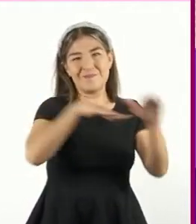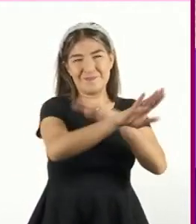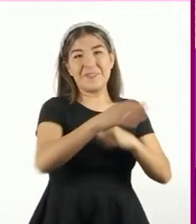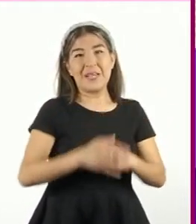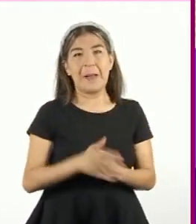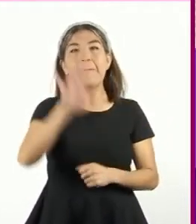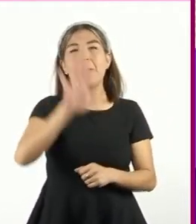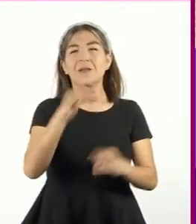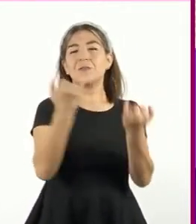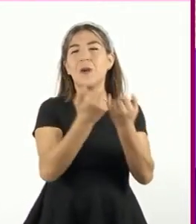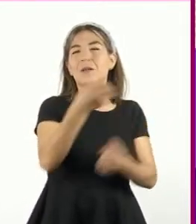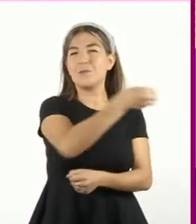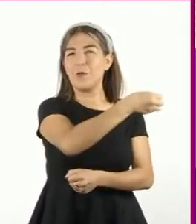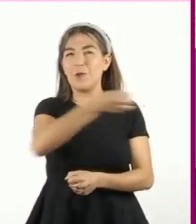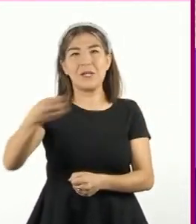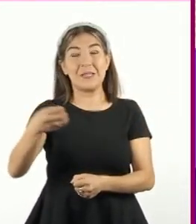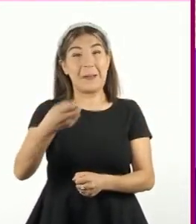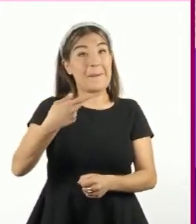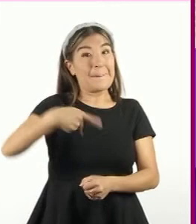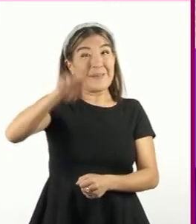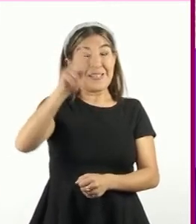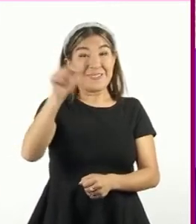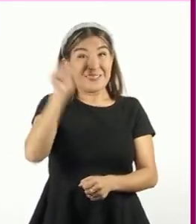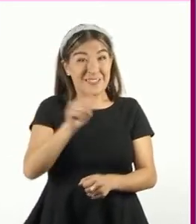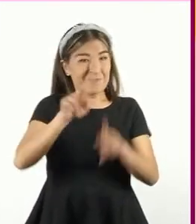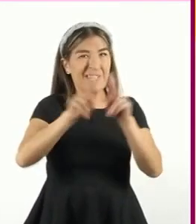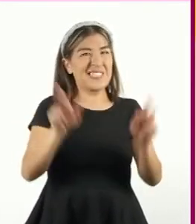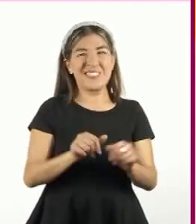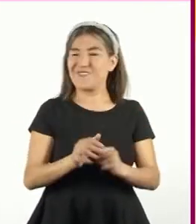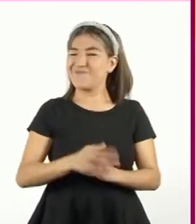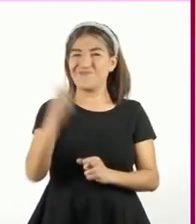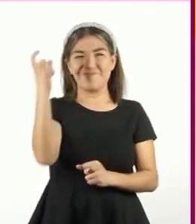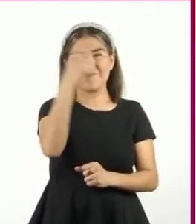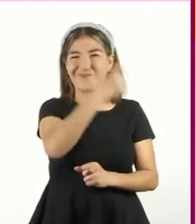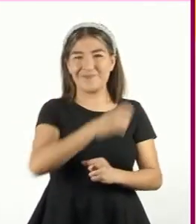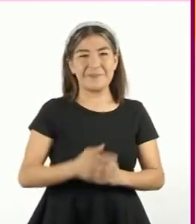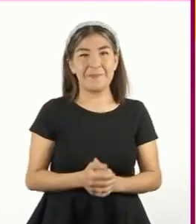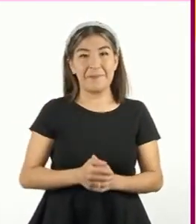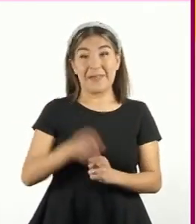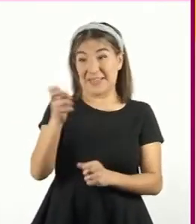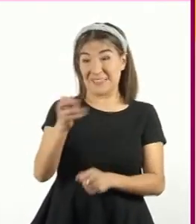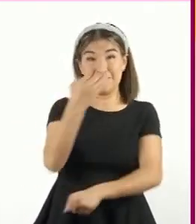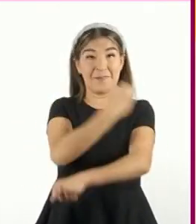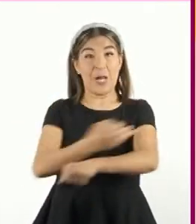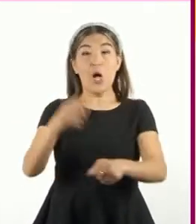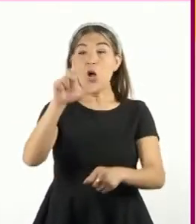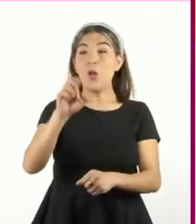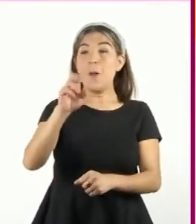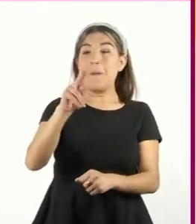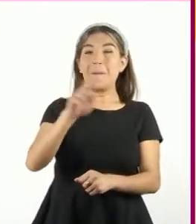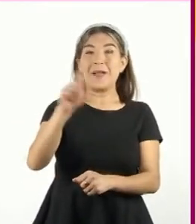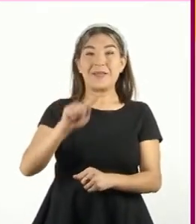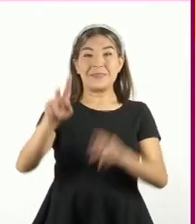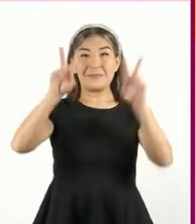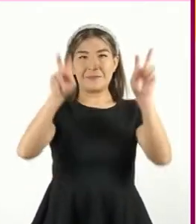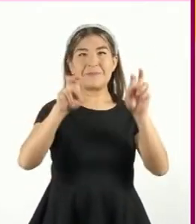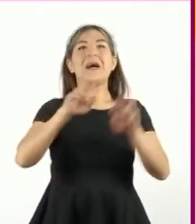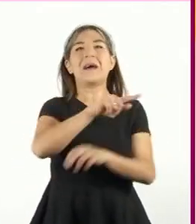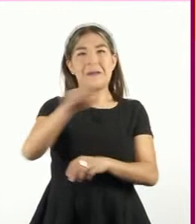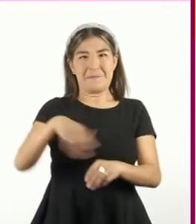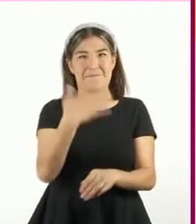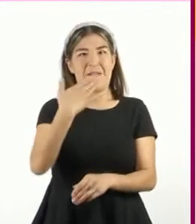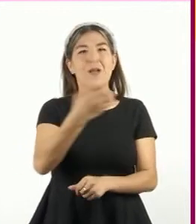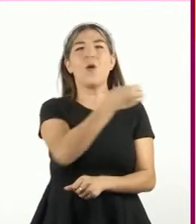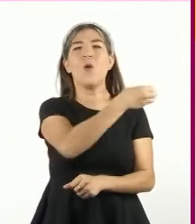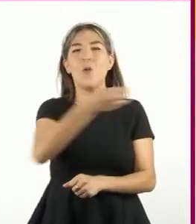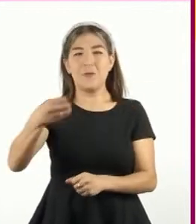están organizados, pero no siempre hay paz. Por lo que se oye, los López son una familia muy organizada. ¿Por